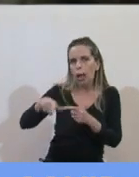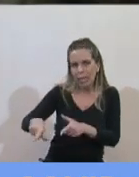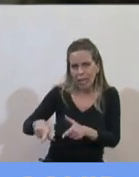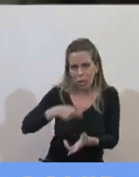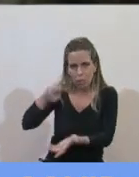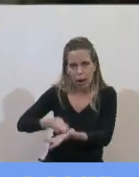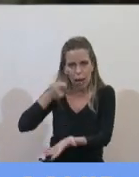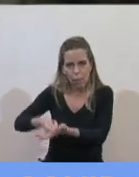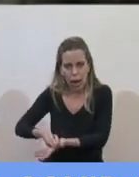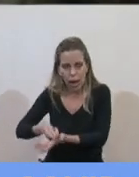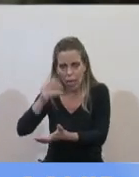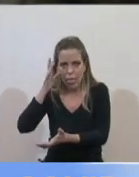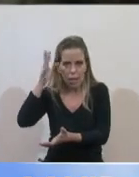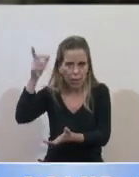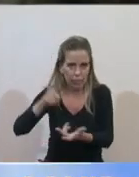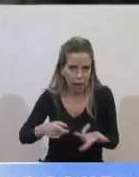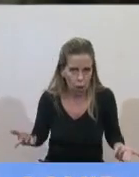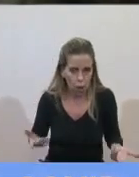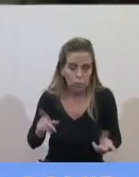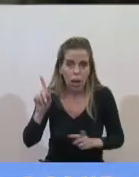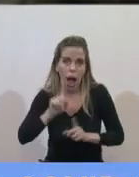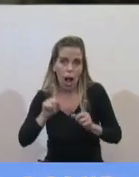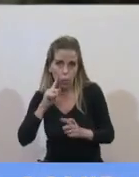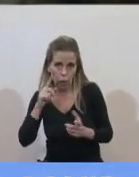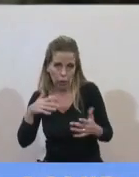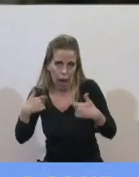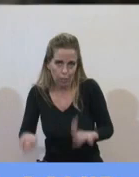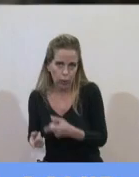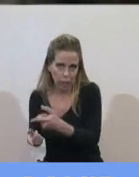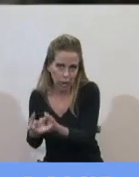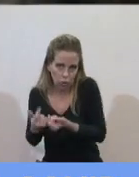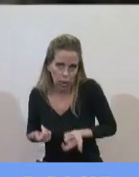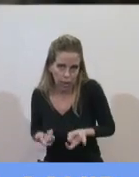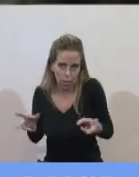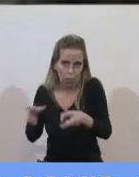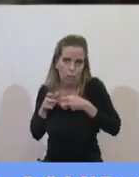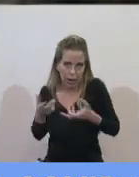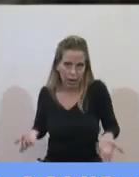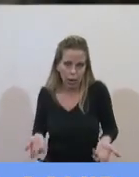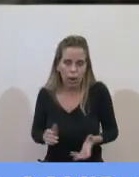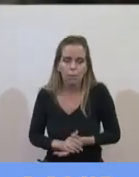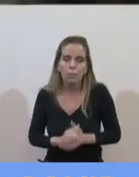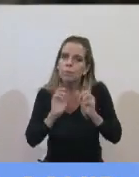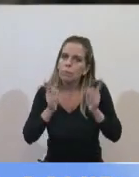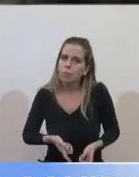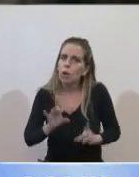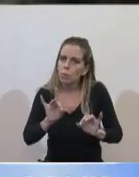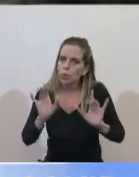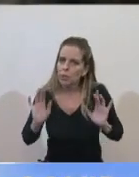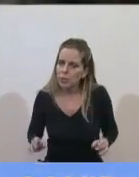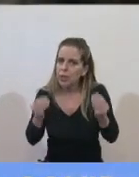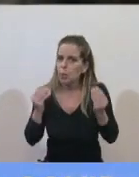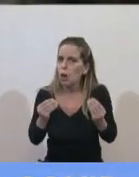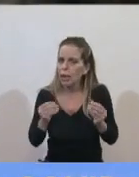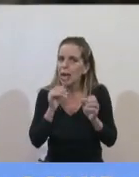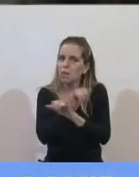reciban y negocios para otros también tampoco nos cuesta mucho también cuesta mucho llegar porque las bases de